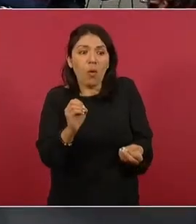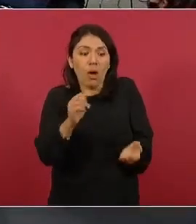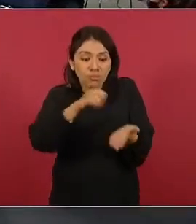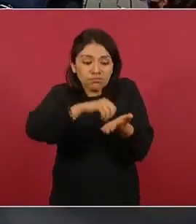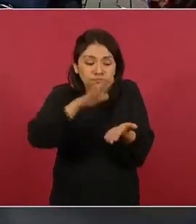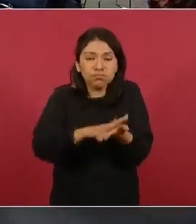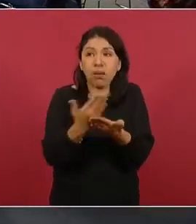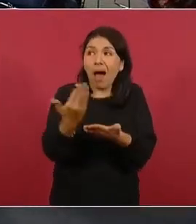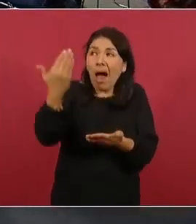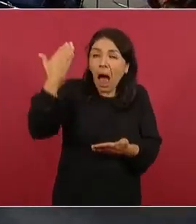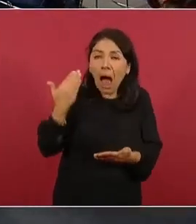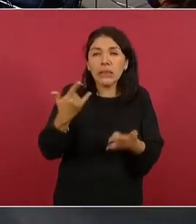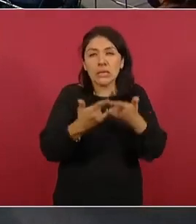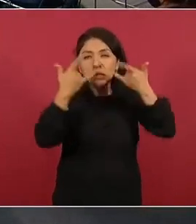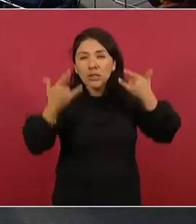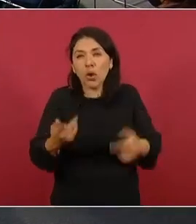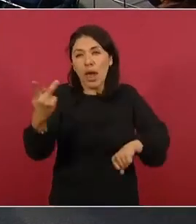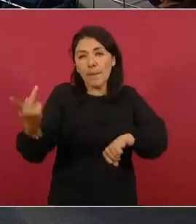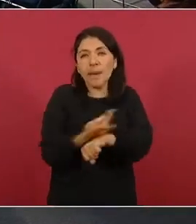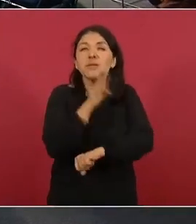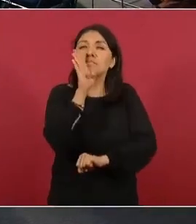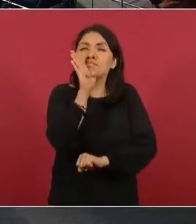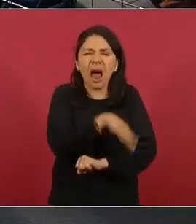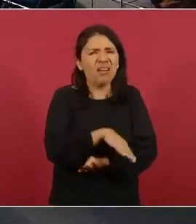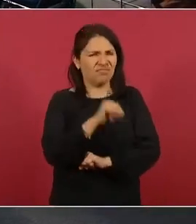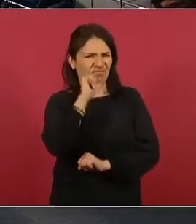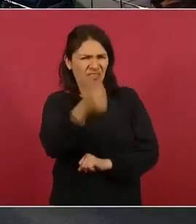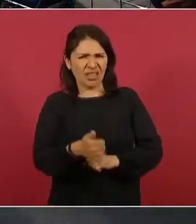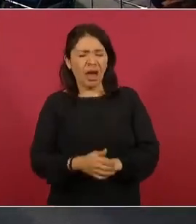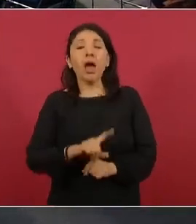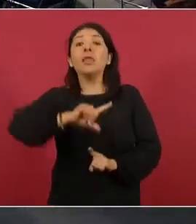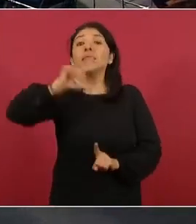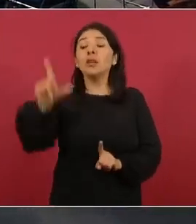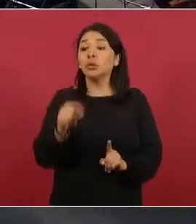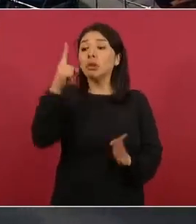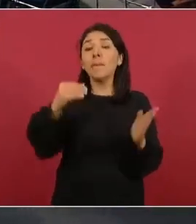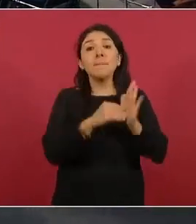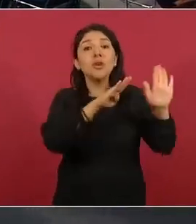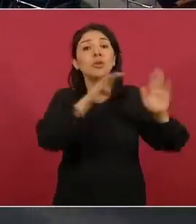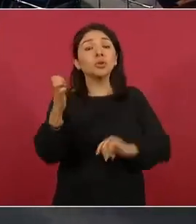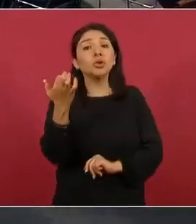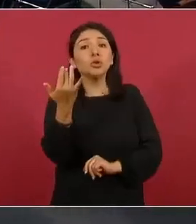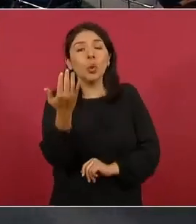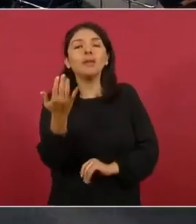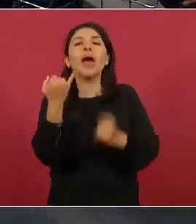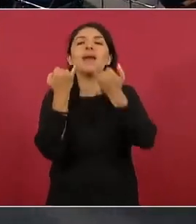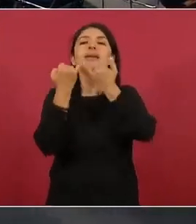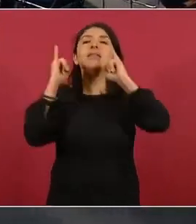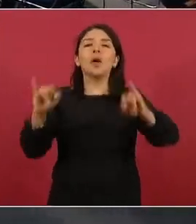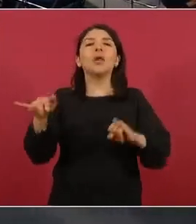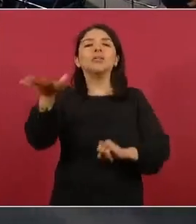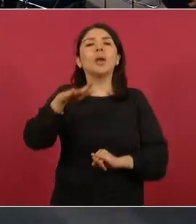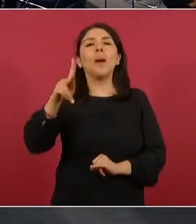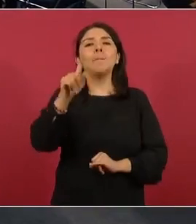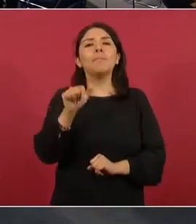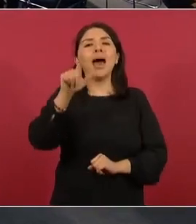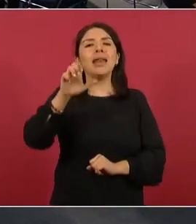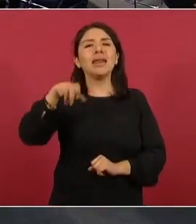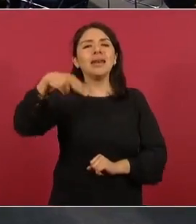antecedente, no hay antecedentes. Luego en 1950 se inauguró el de Palenque a